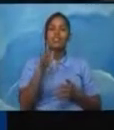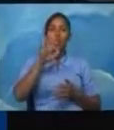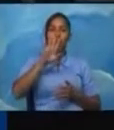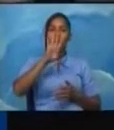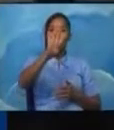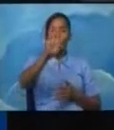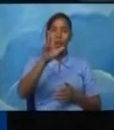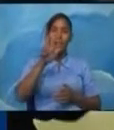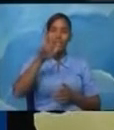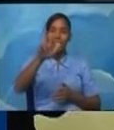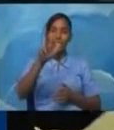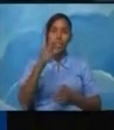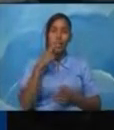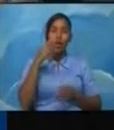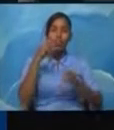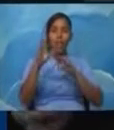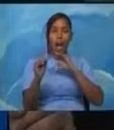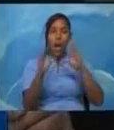43,